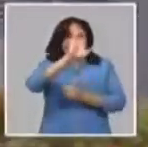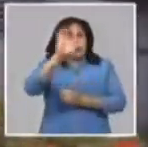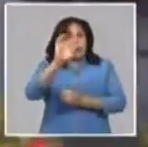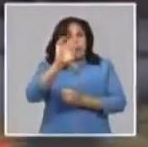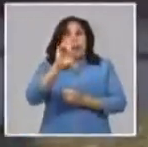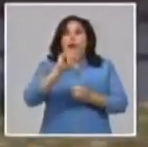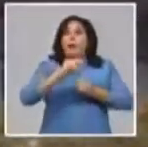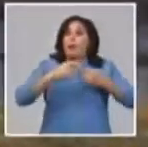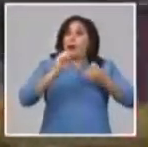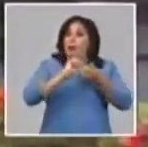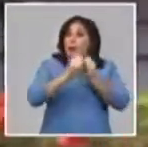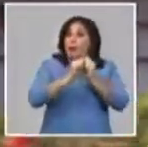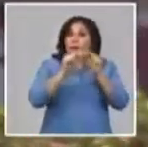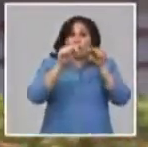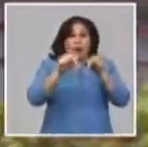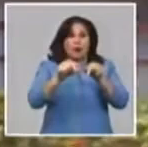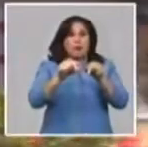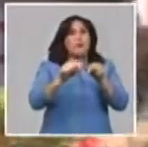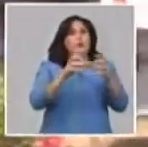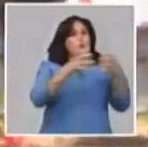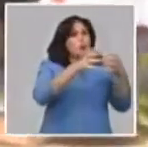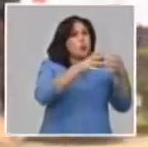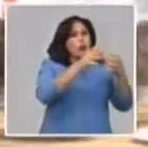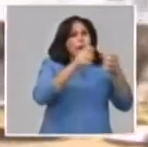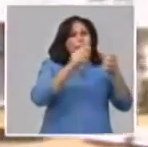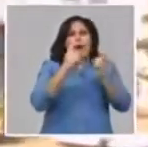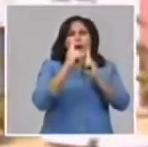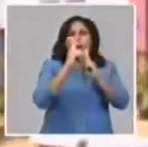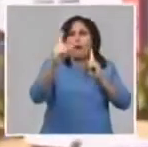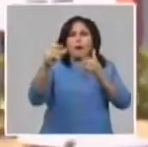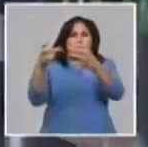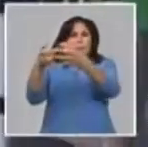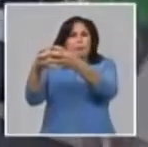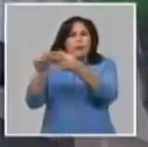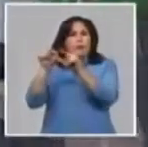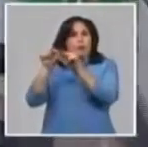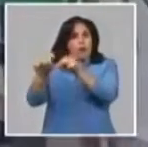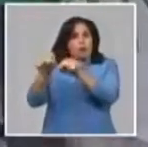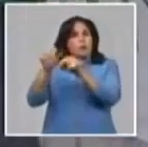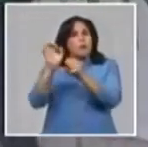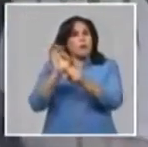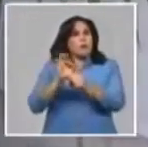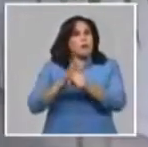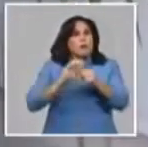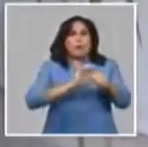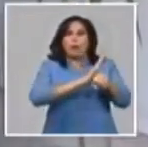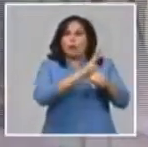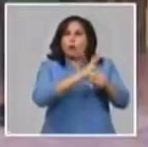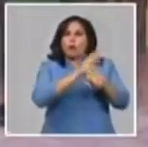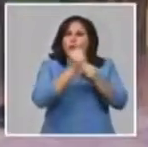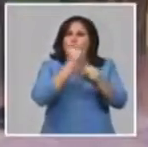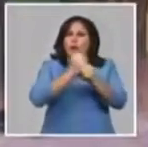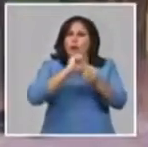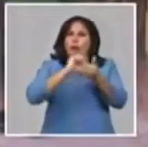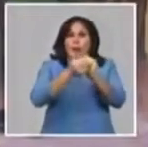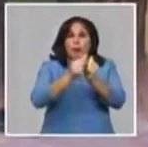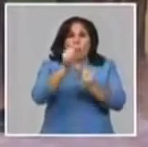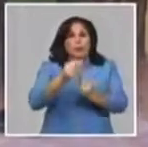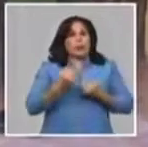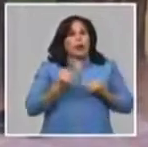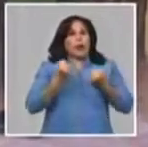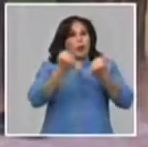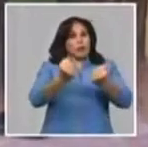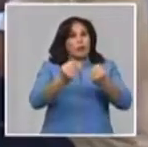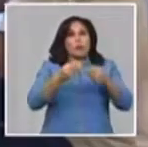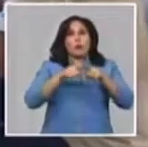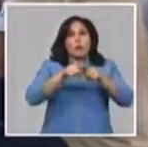Agostini, aquí radica un centro de aislamiento para sospechosos de contagio. Desde el inicio, los trabajadores del INDER aunaron esfuerzos con el personal